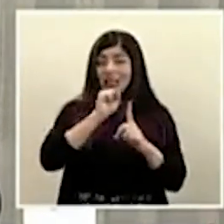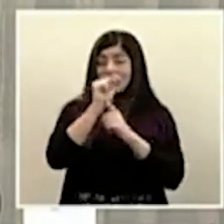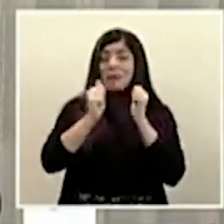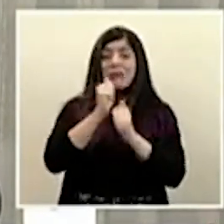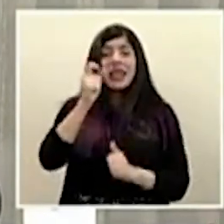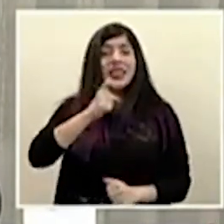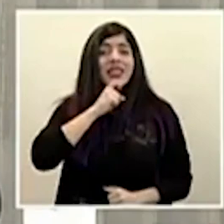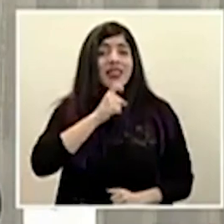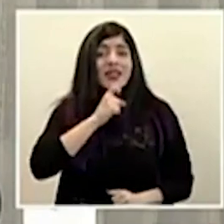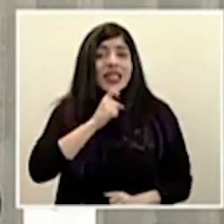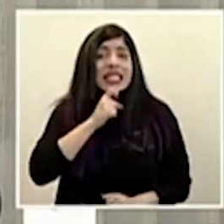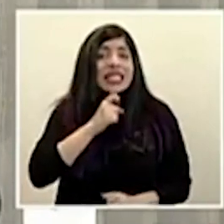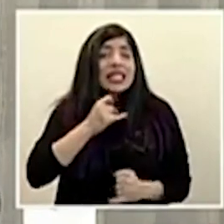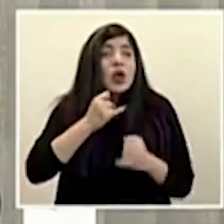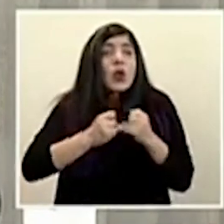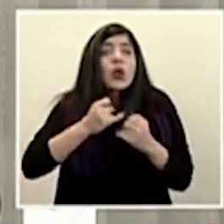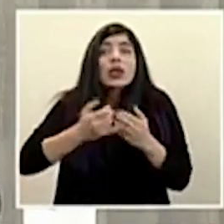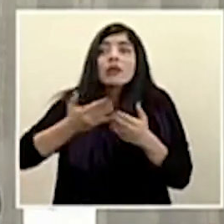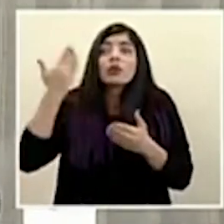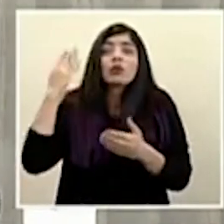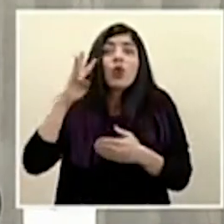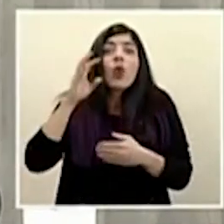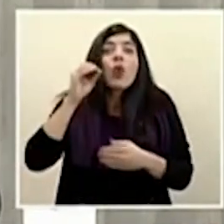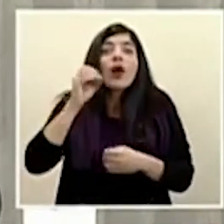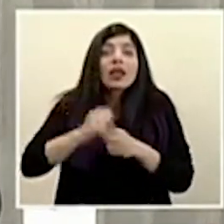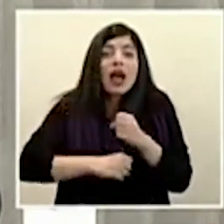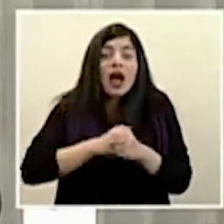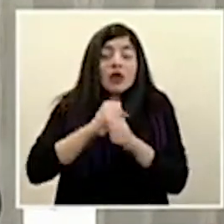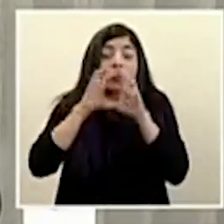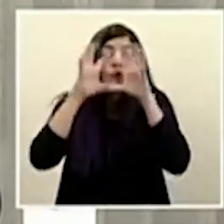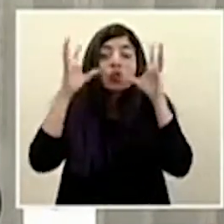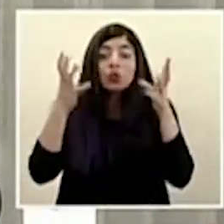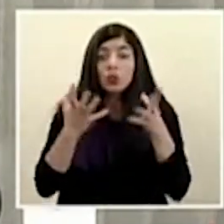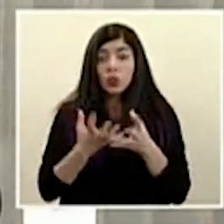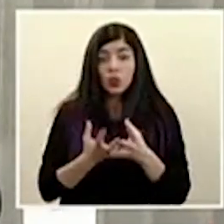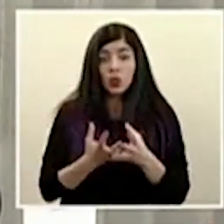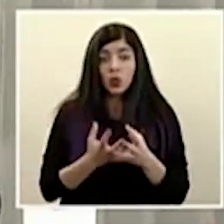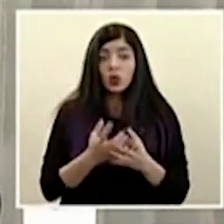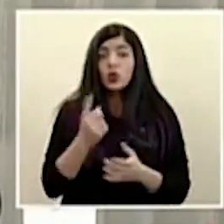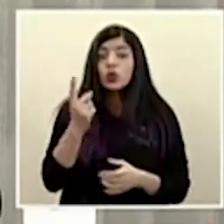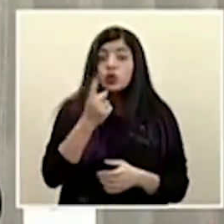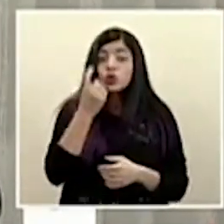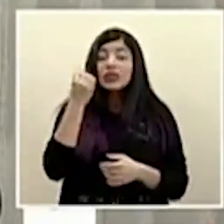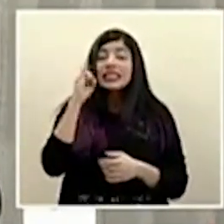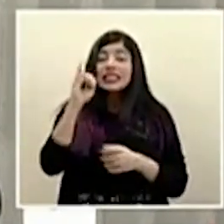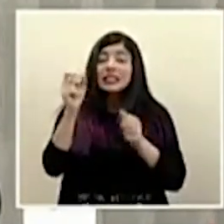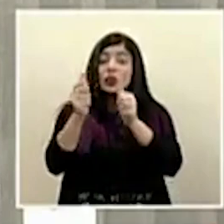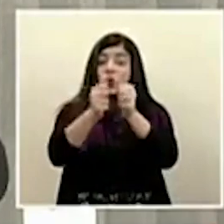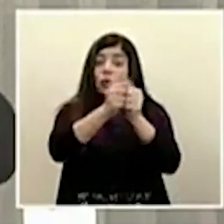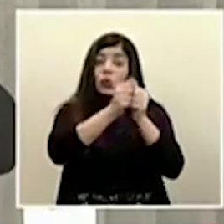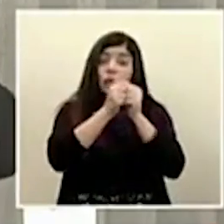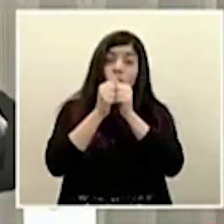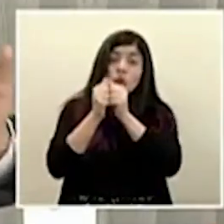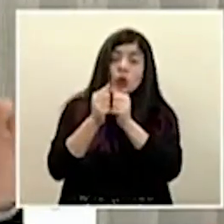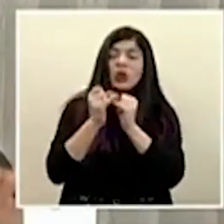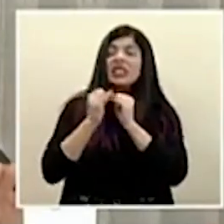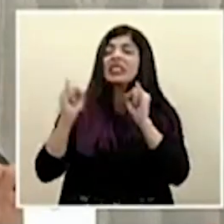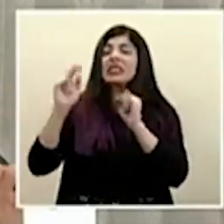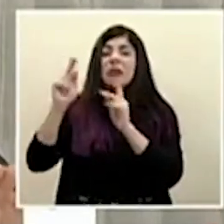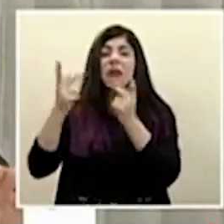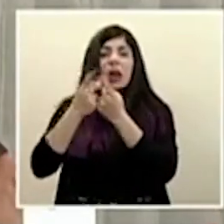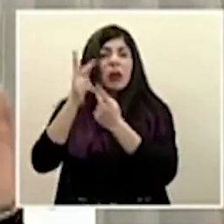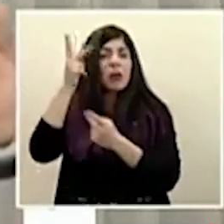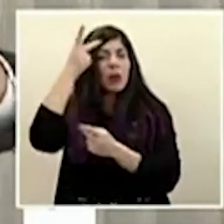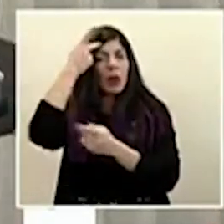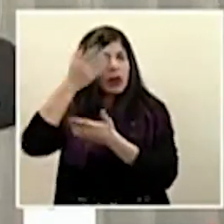más difíciles de los últimos 40 años en el mundo. Solo juntos, sin partidos